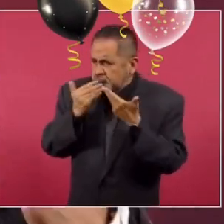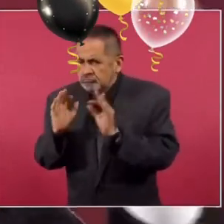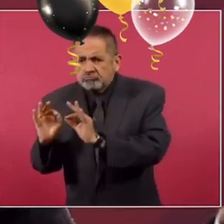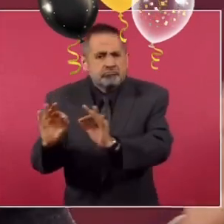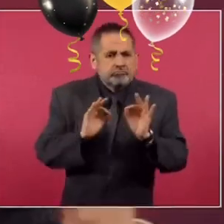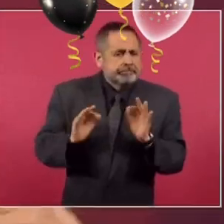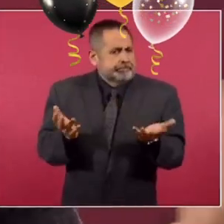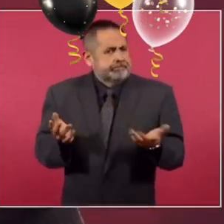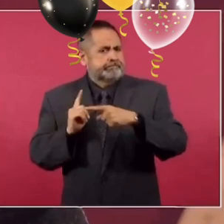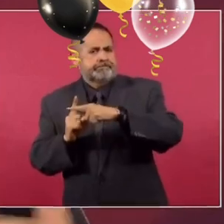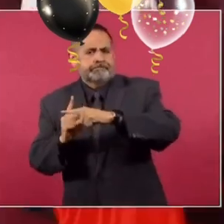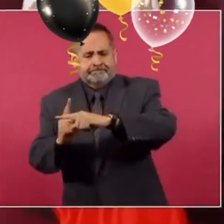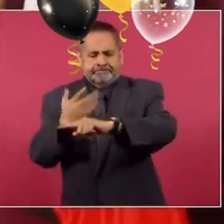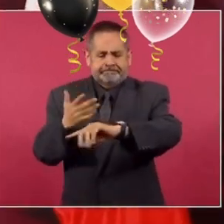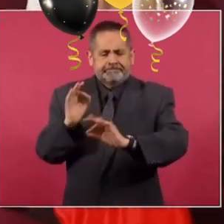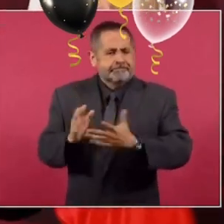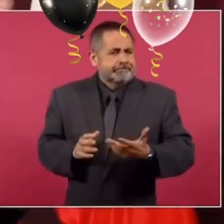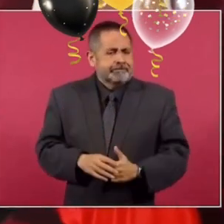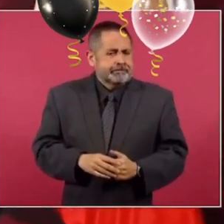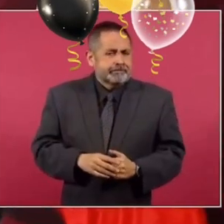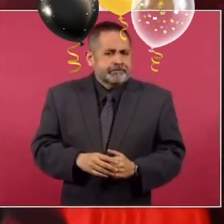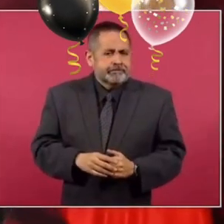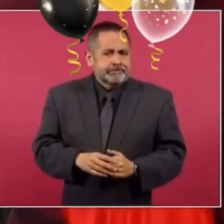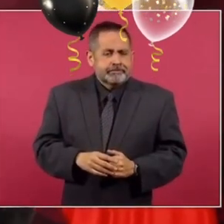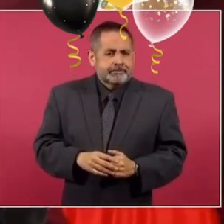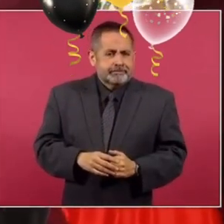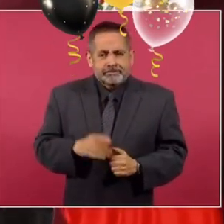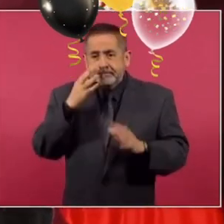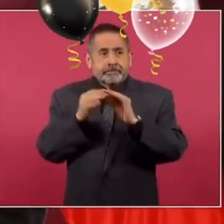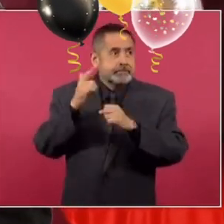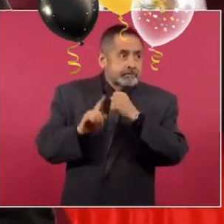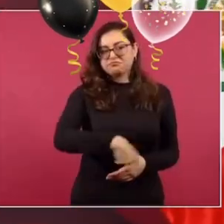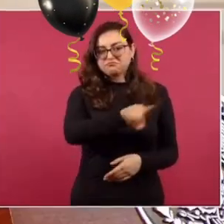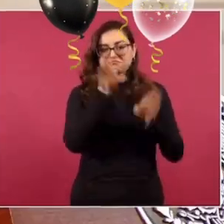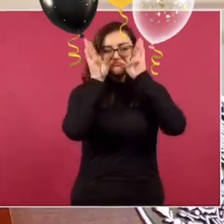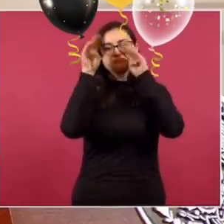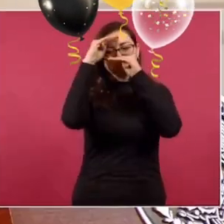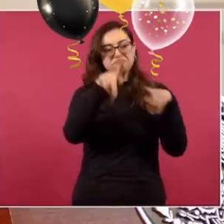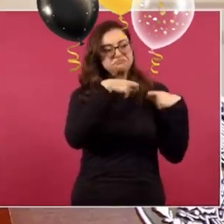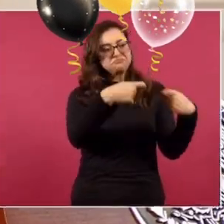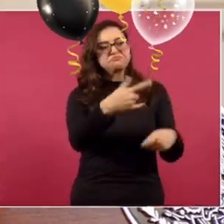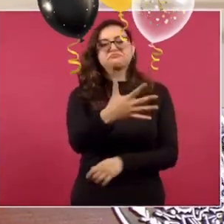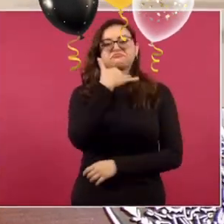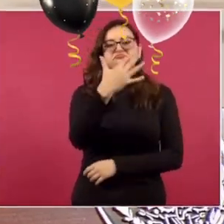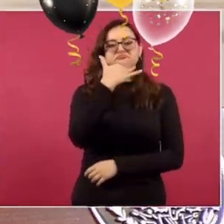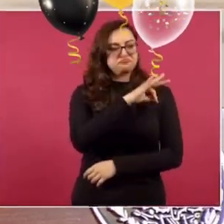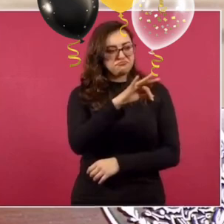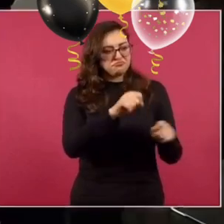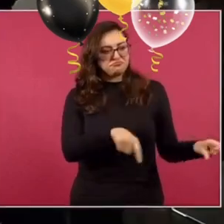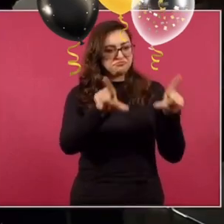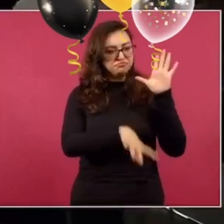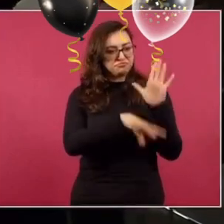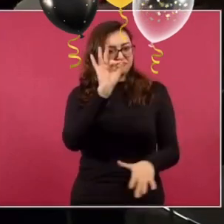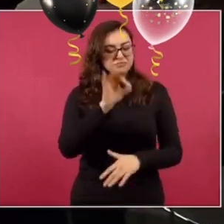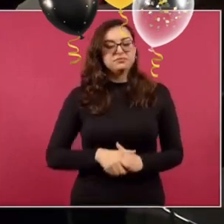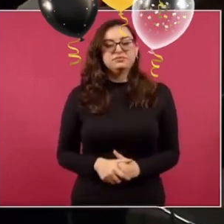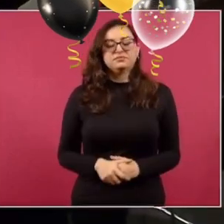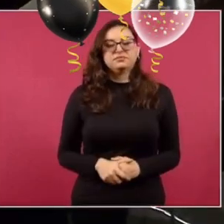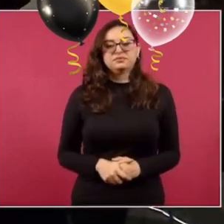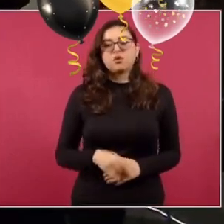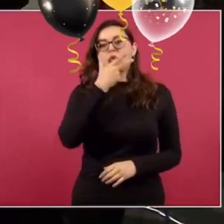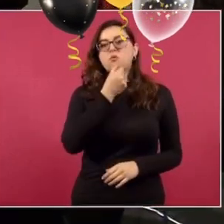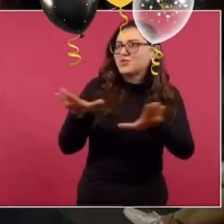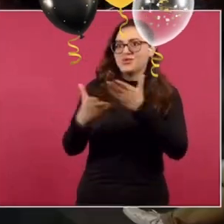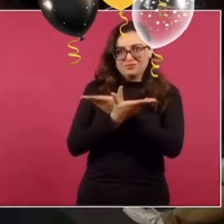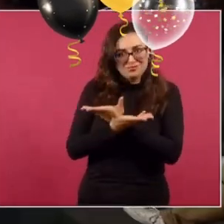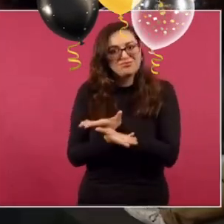no se tienen por qué presentar problemas. Ayer estaba yo viendo, a ver si lo consigo. ¡Producción! Un mensaje de